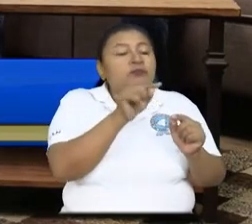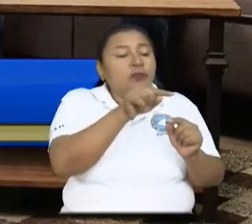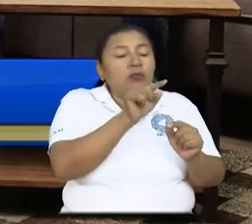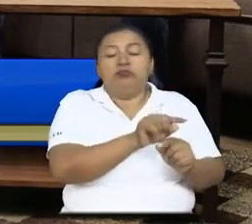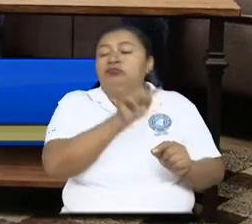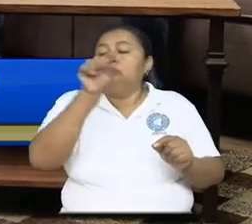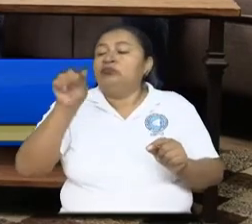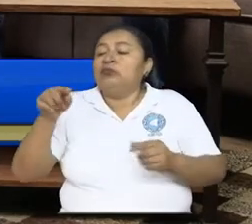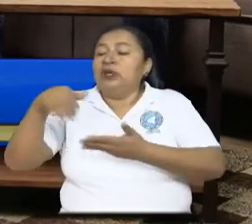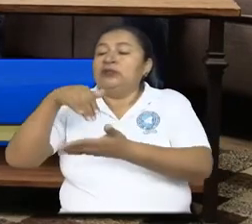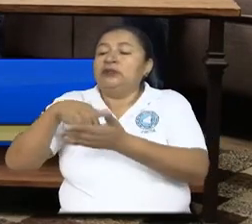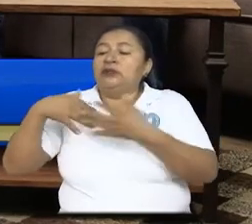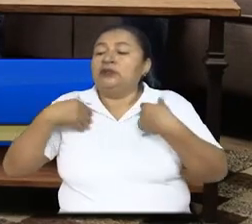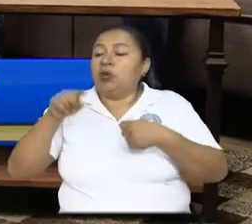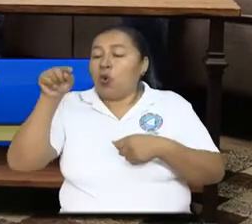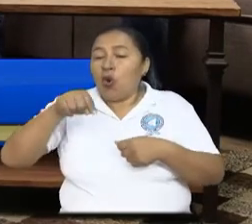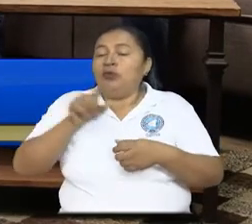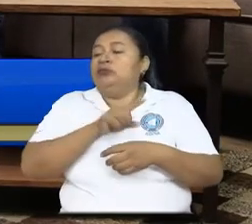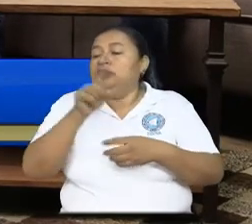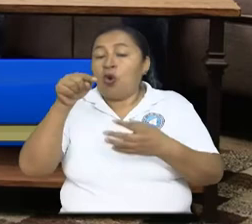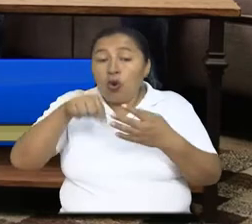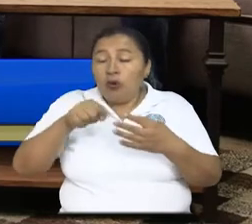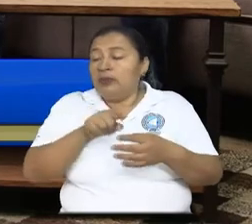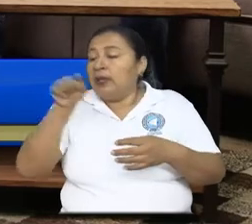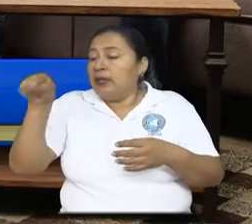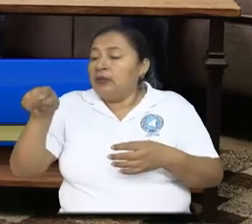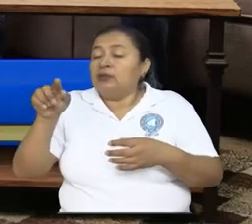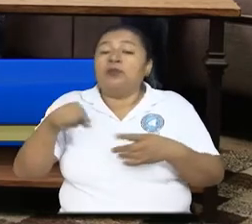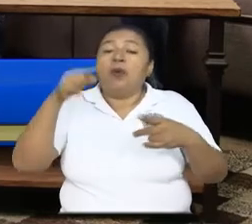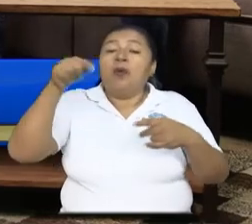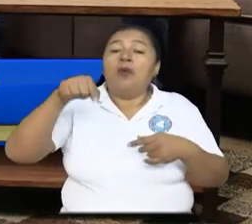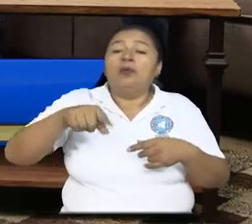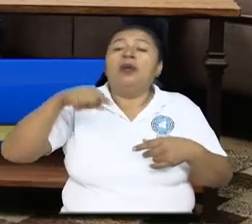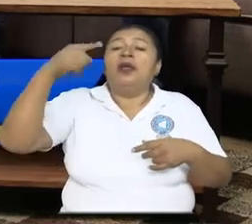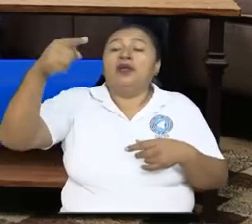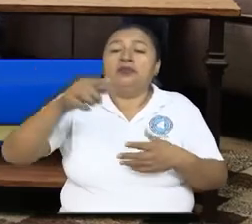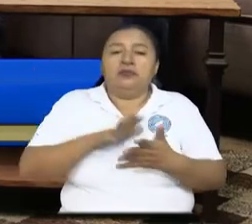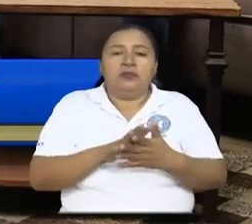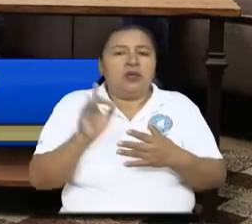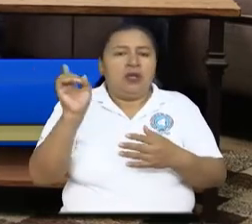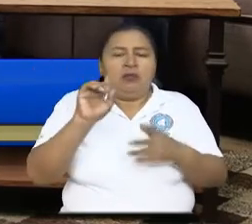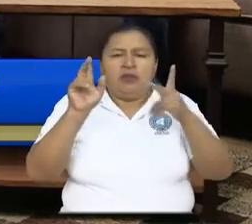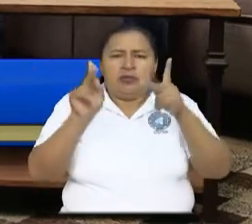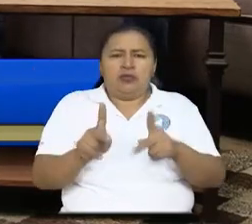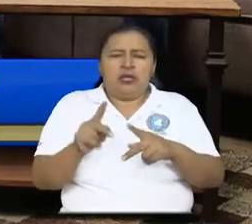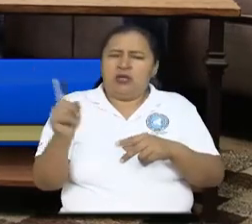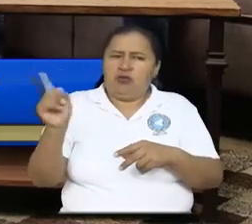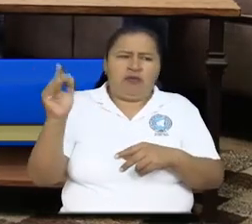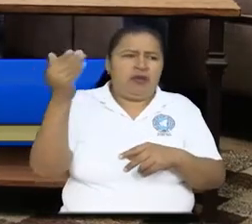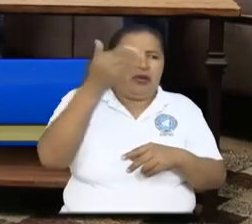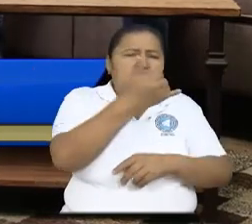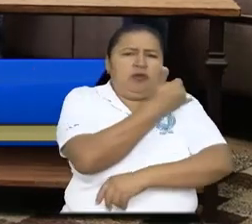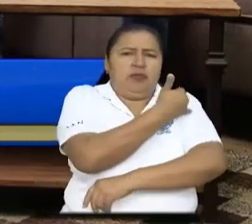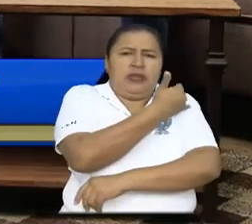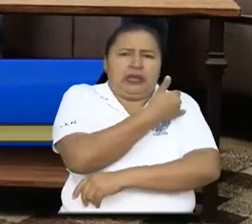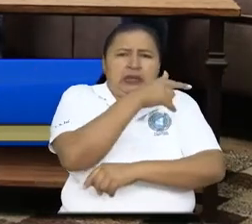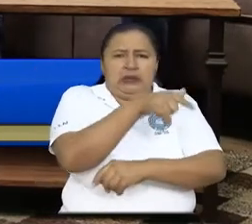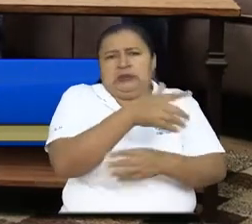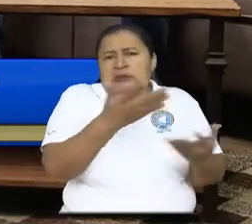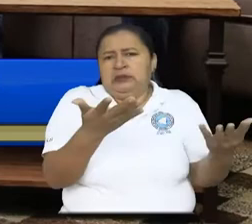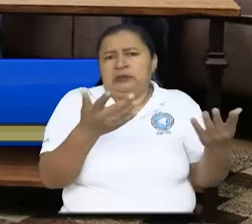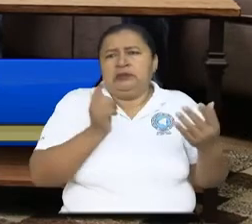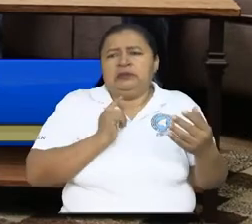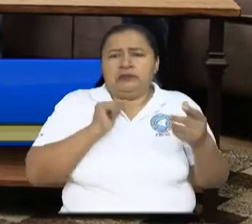para asegurar atención a la población que la población no vaya pues necesariamente al permiso